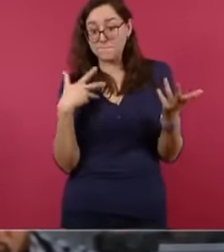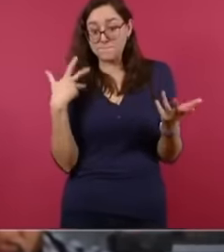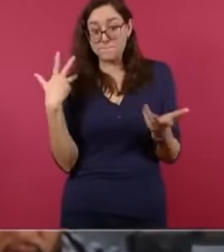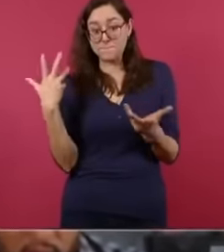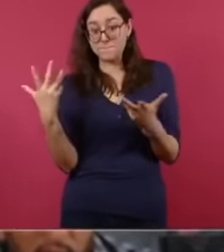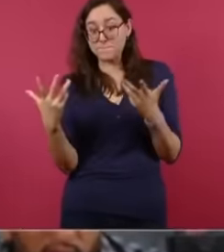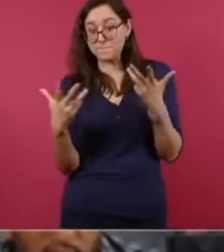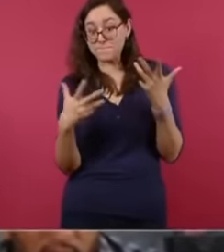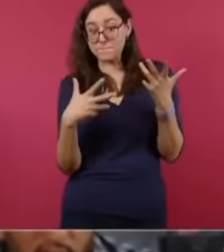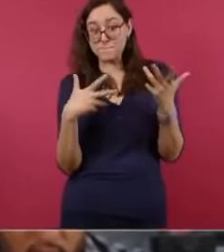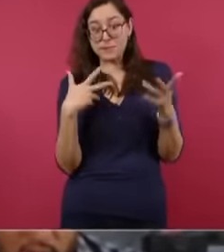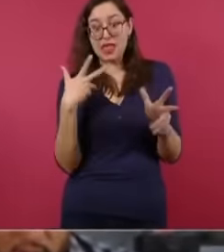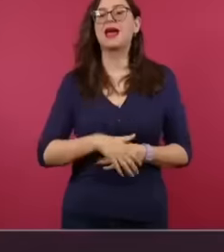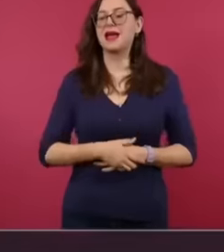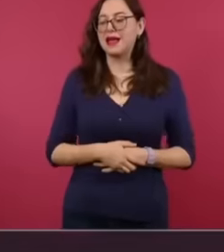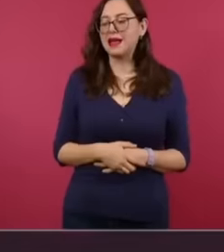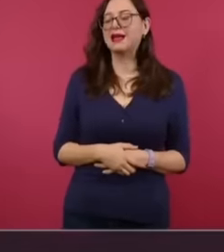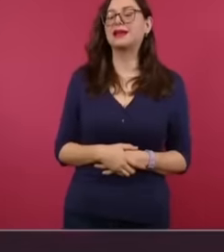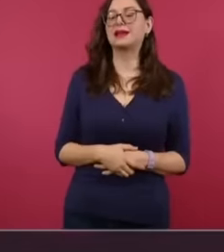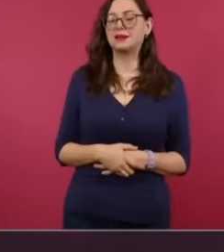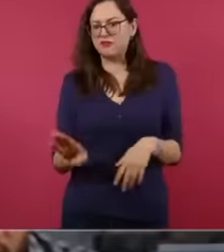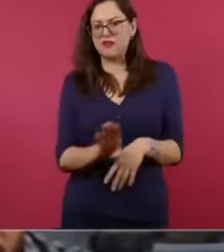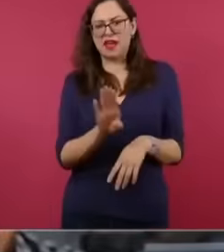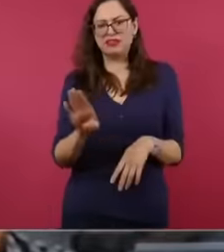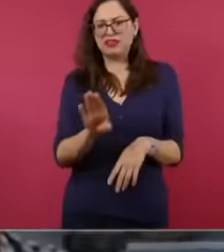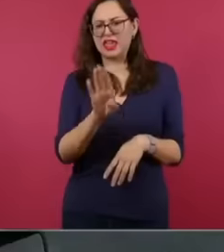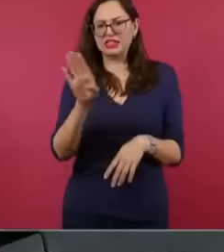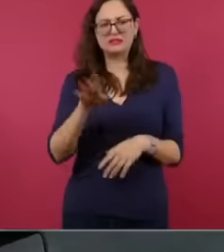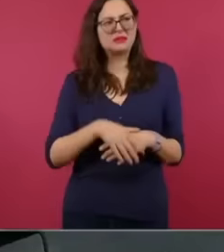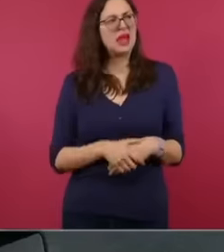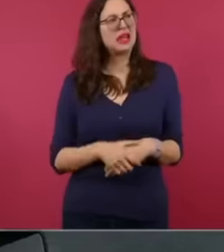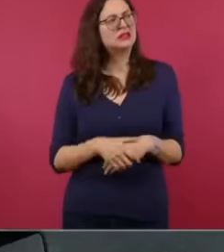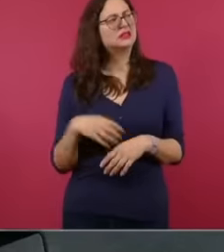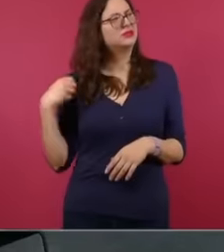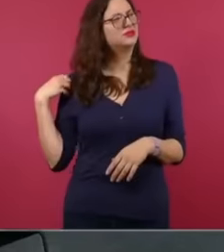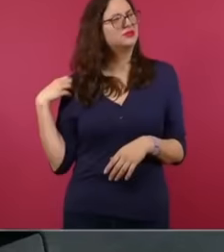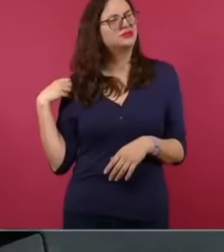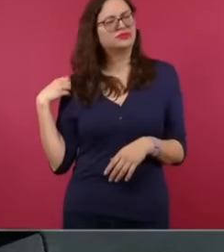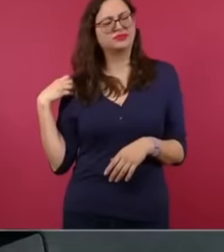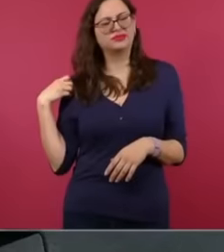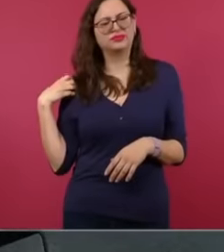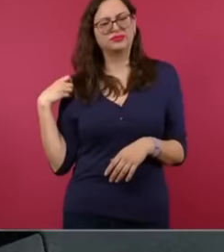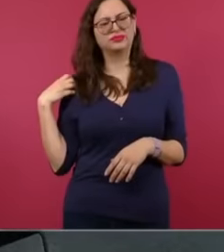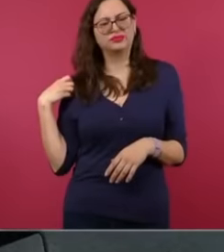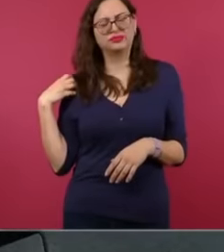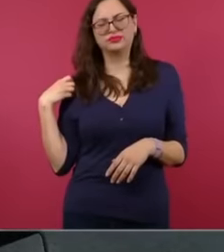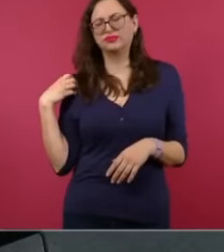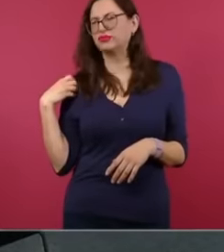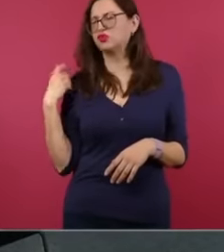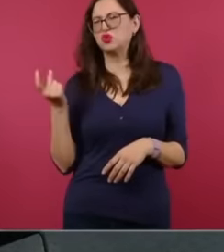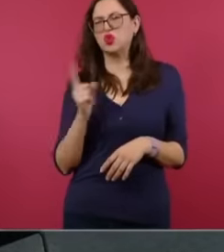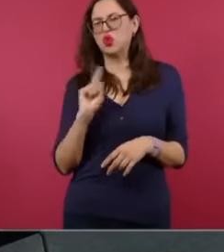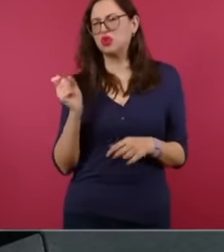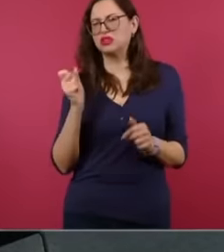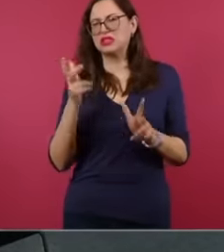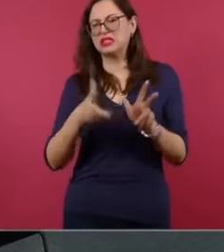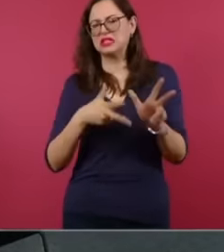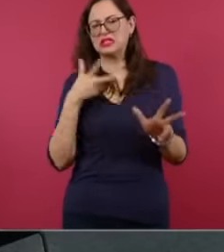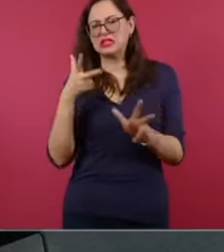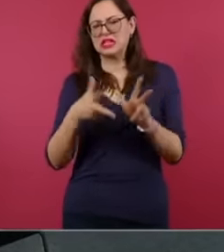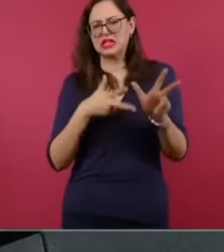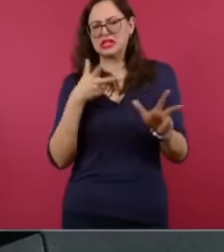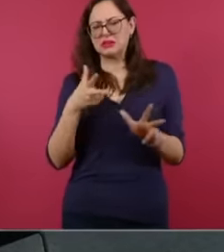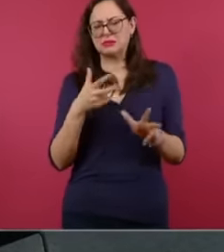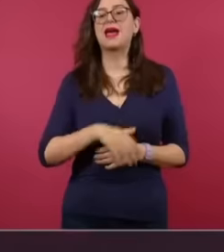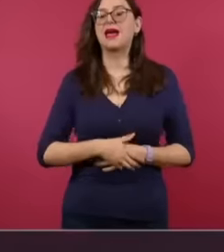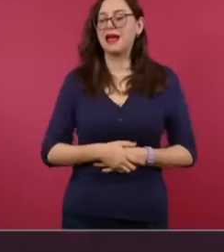el tren fantasma. Digo, no sé por qué le dicen así, no me gusta ese nombre. El tren de Imuy. Déjenme